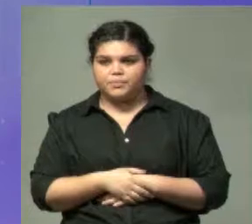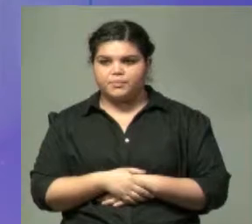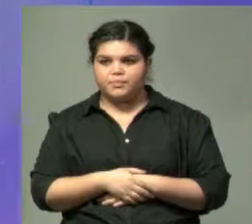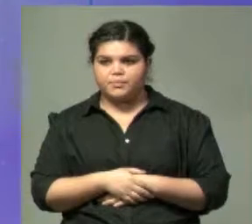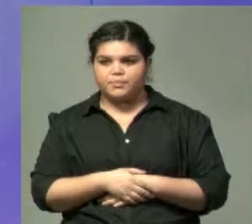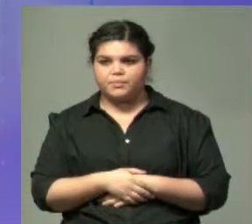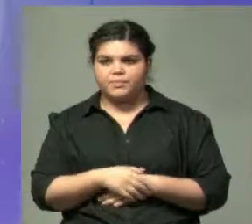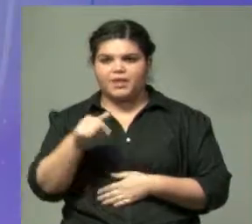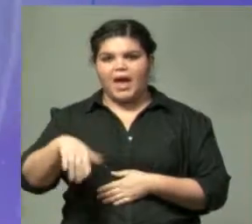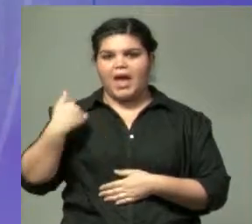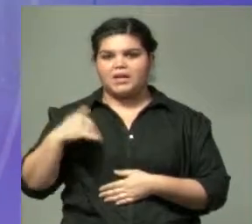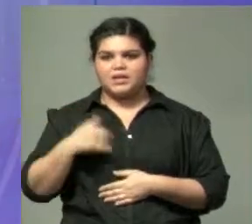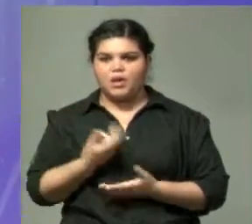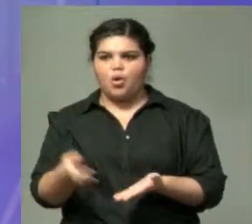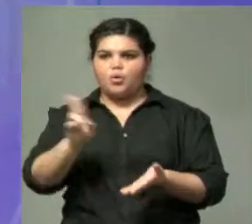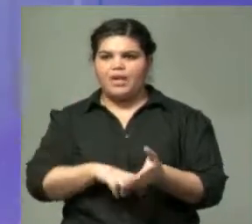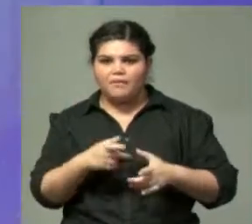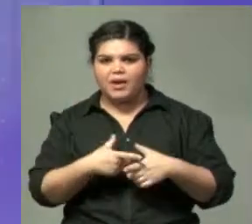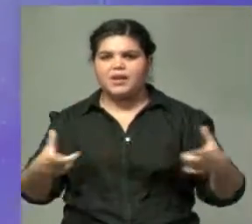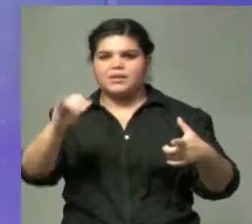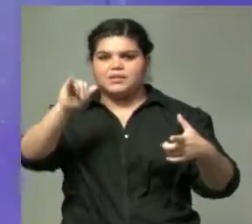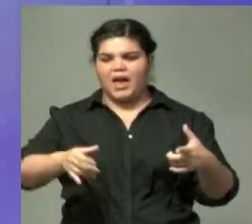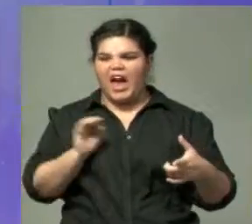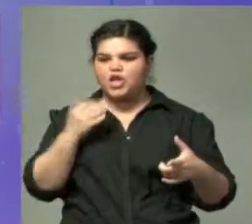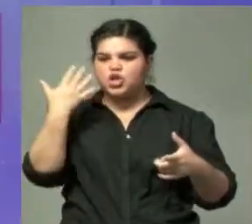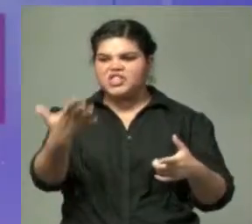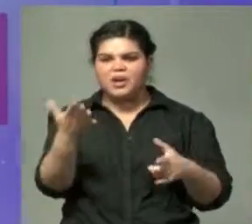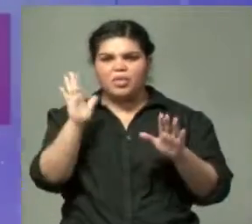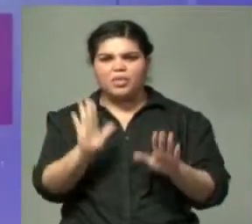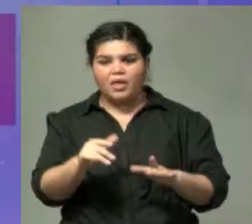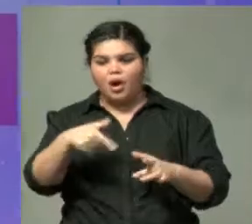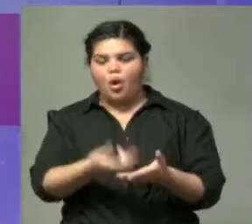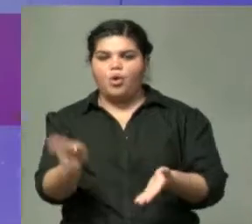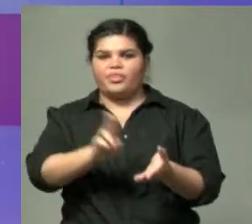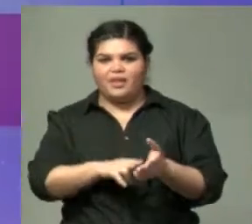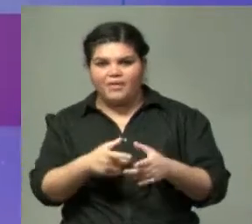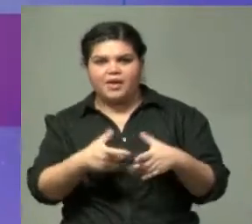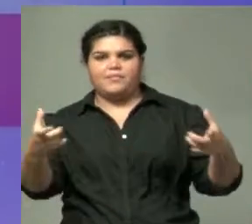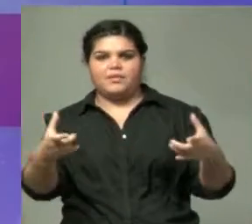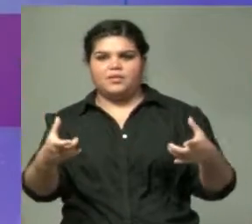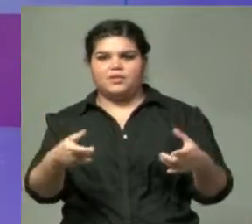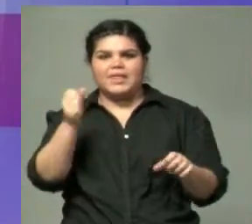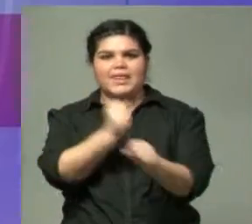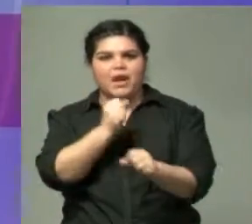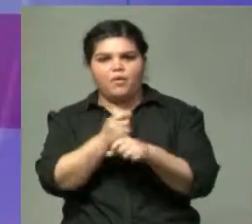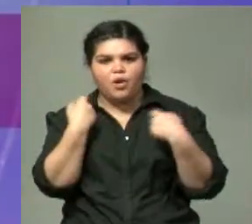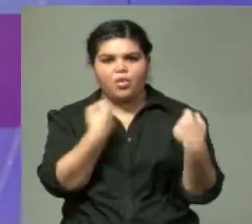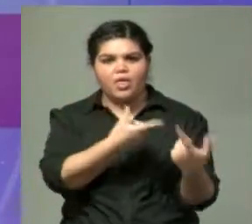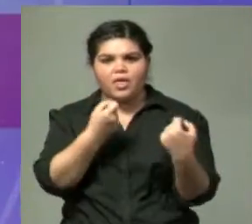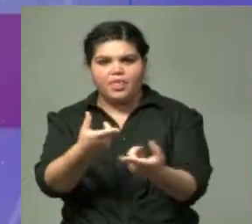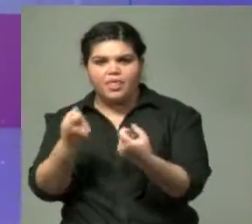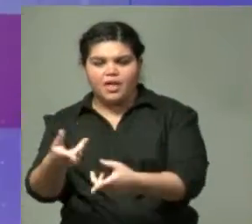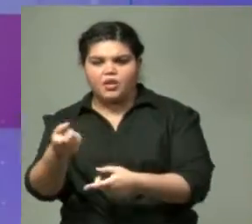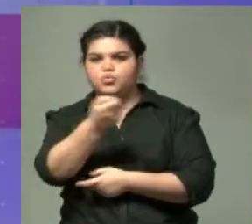Yo creo que este año Argentina va a volver a crecer, después de 5 años, va a volver a crear trabajos, va a mejorar